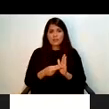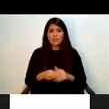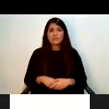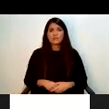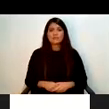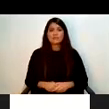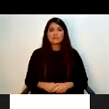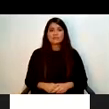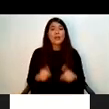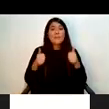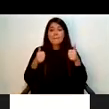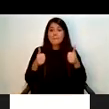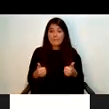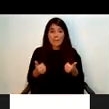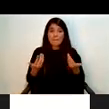Bien,